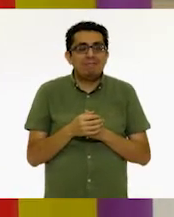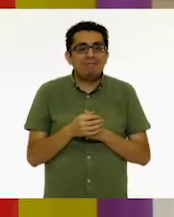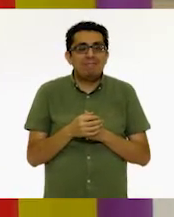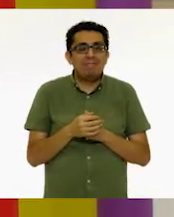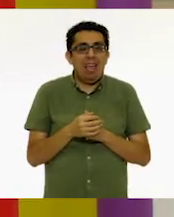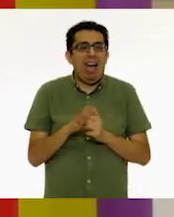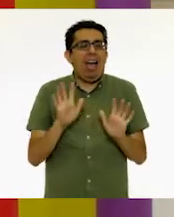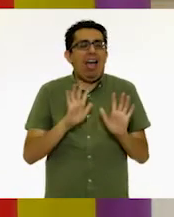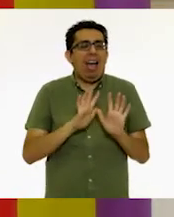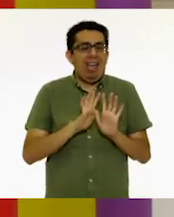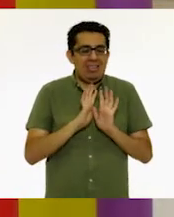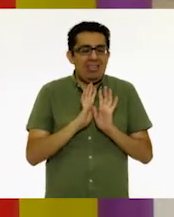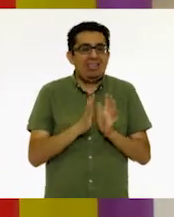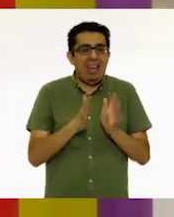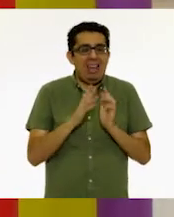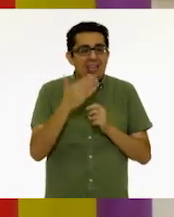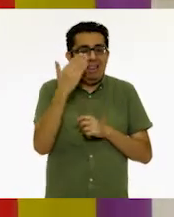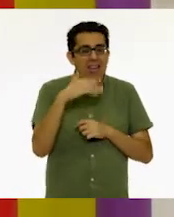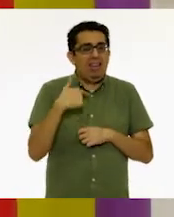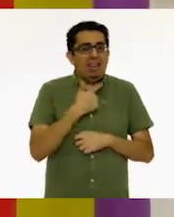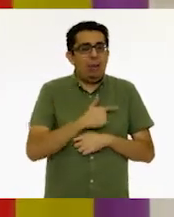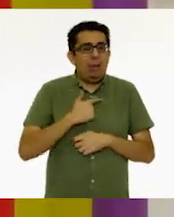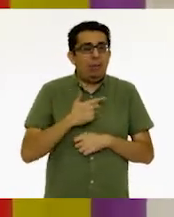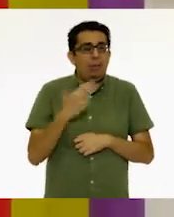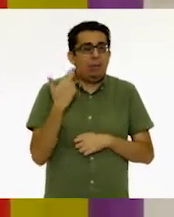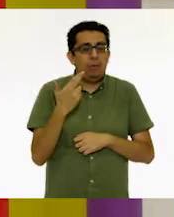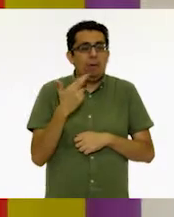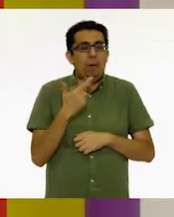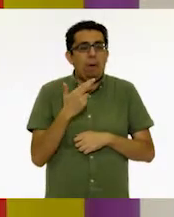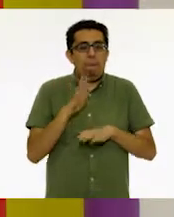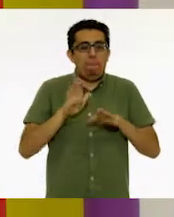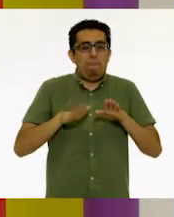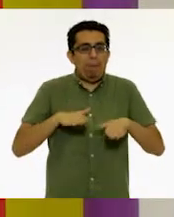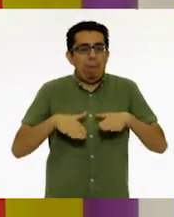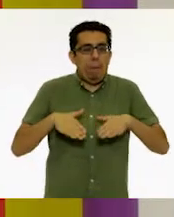Ay, ya sé. Este que me gusta mucho.